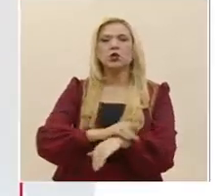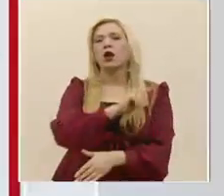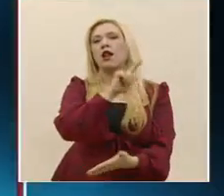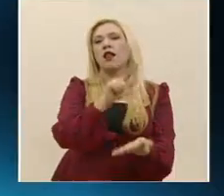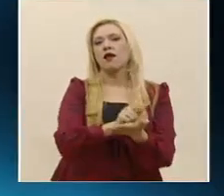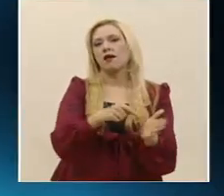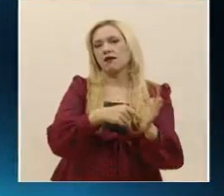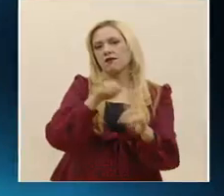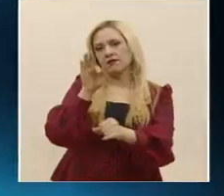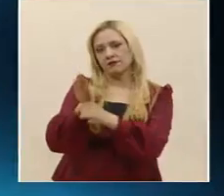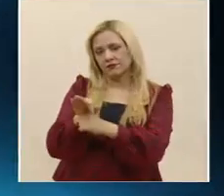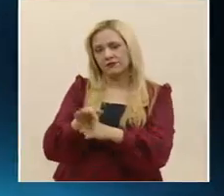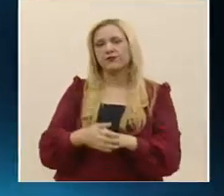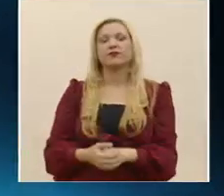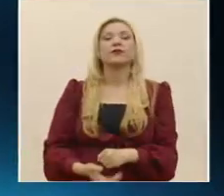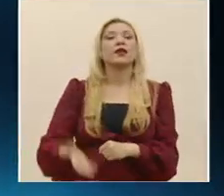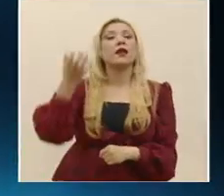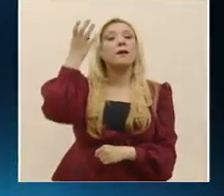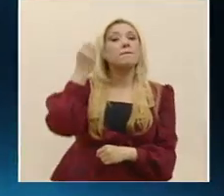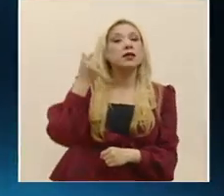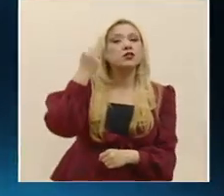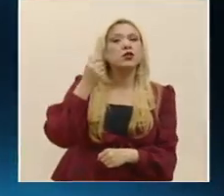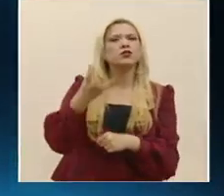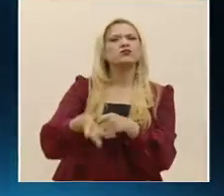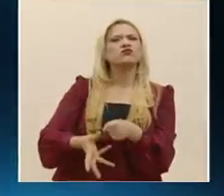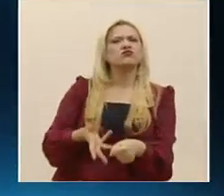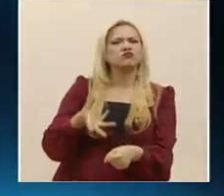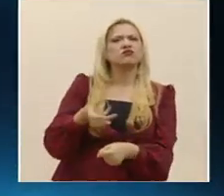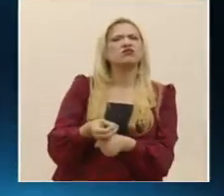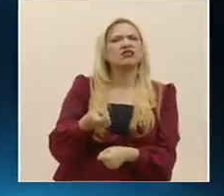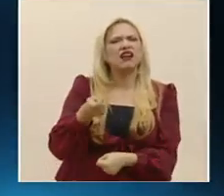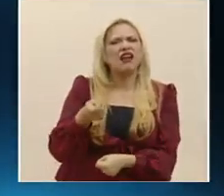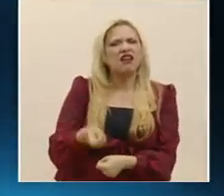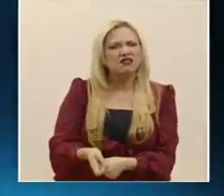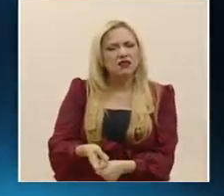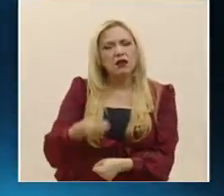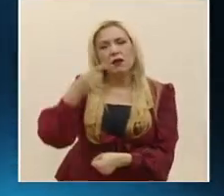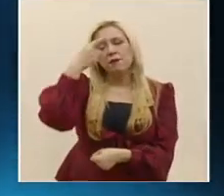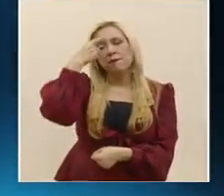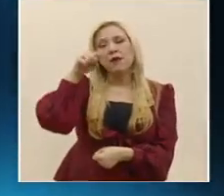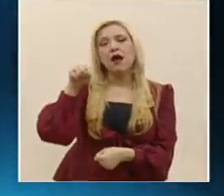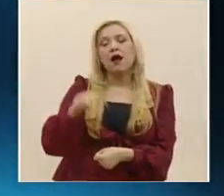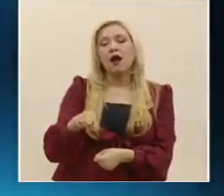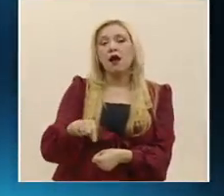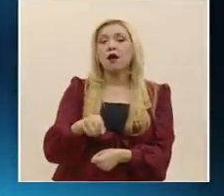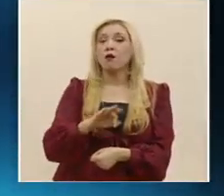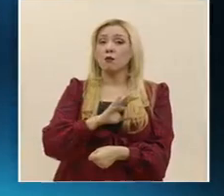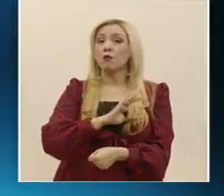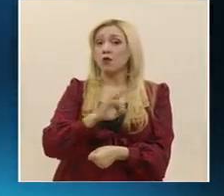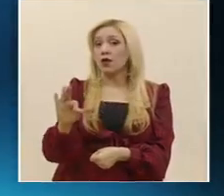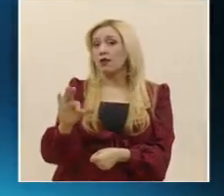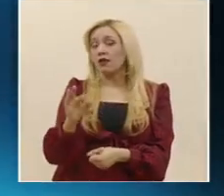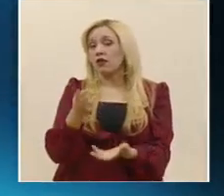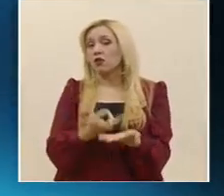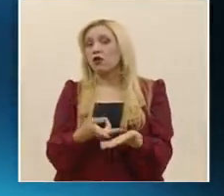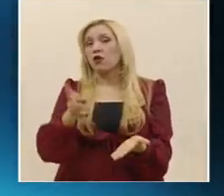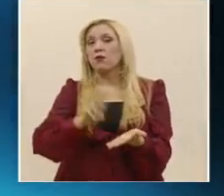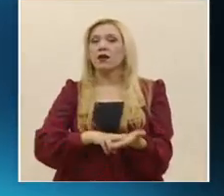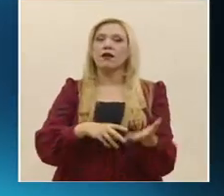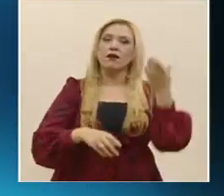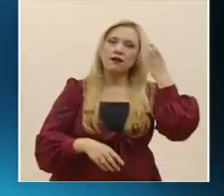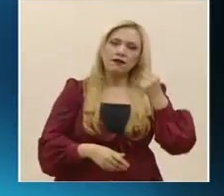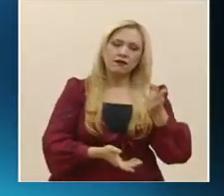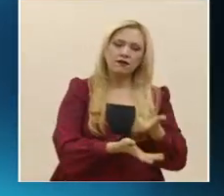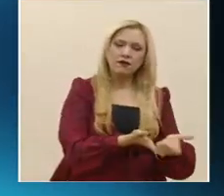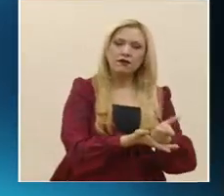legislación local. Pensión compensatoria. La vertiente resarcitoria de esta puede coexistir con la asistencial y ser